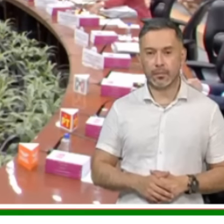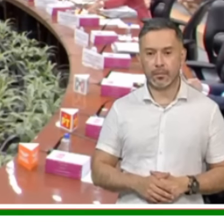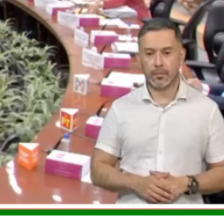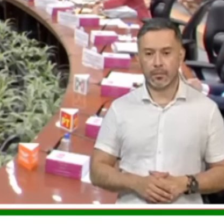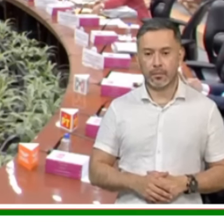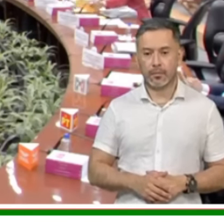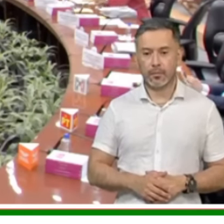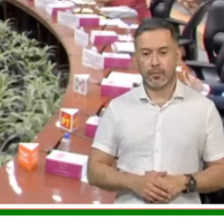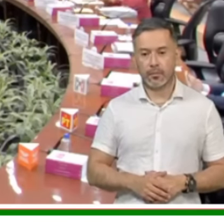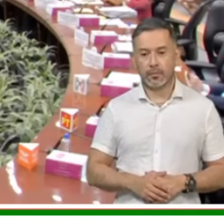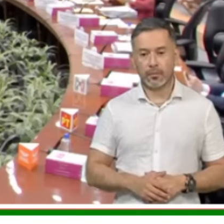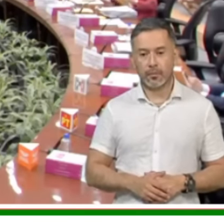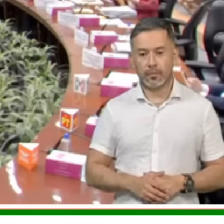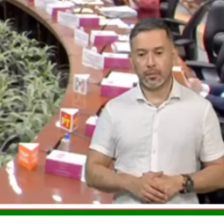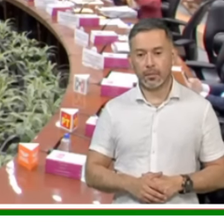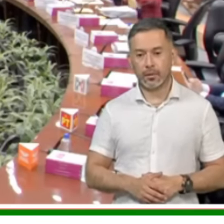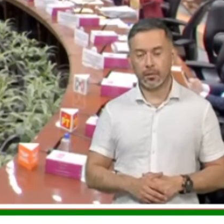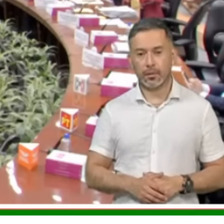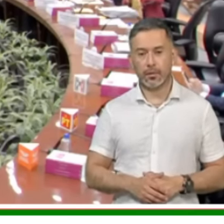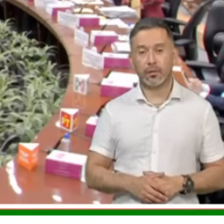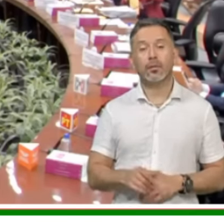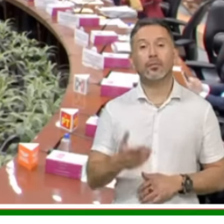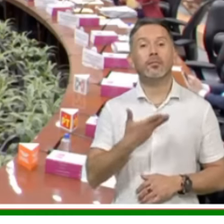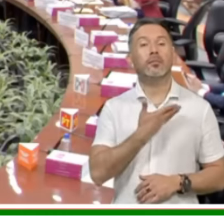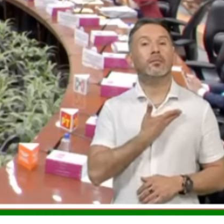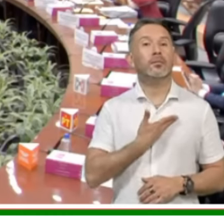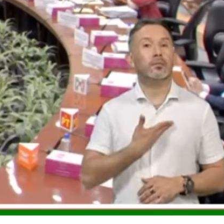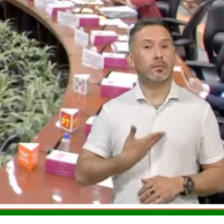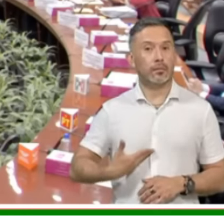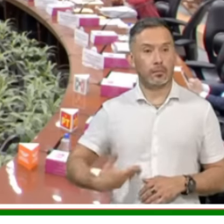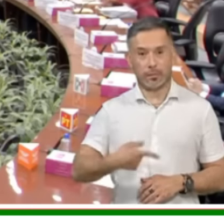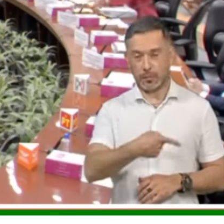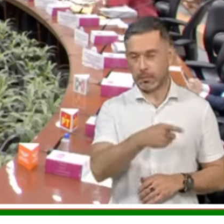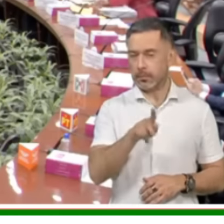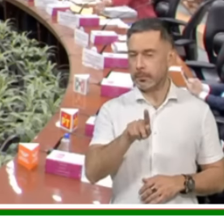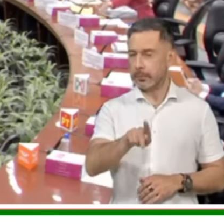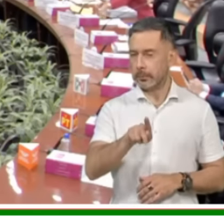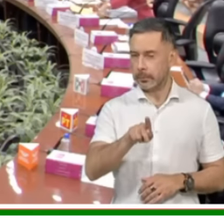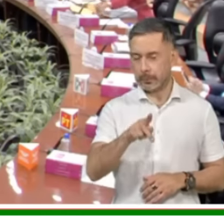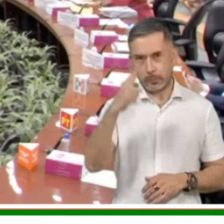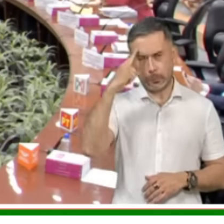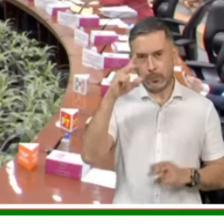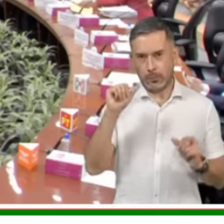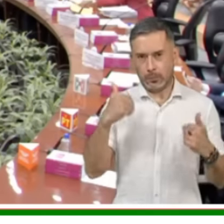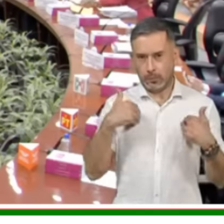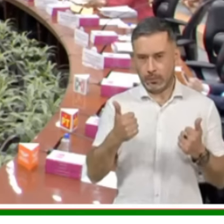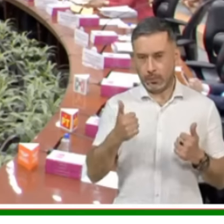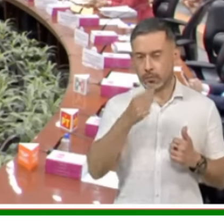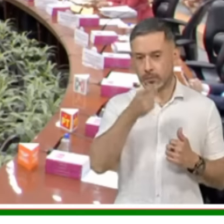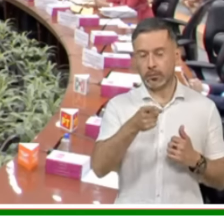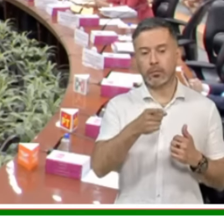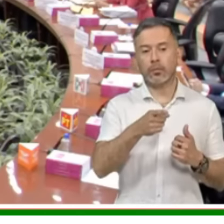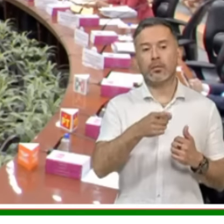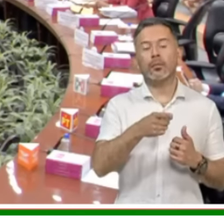el presidente aparenta no entender que no es lo mismo el estatus jurídico